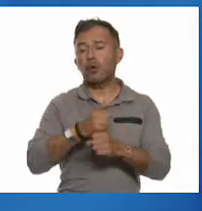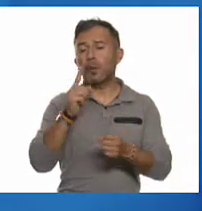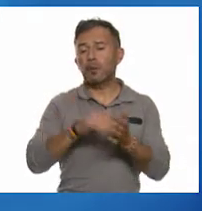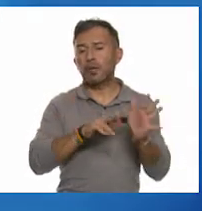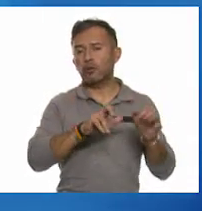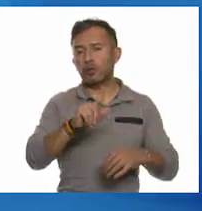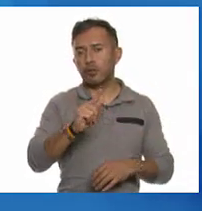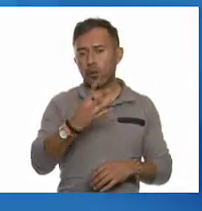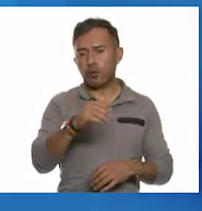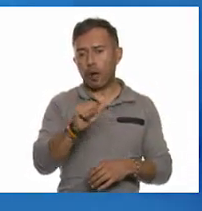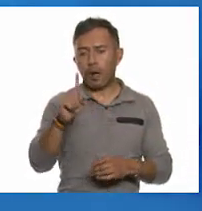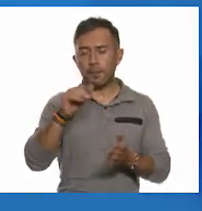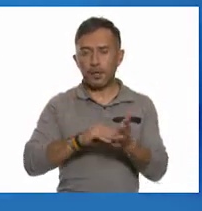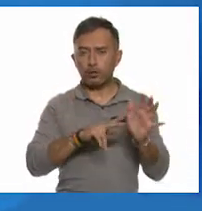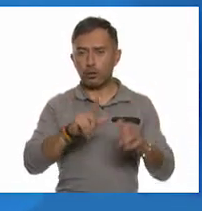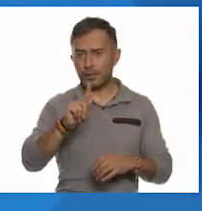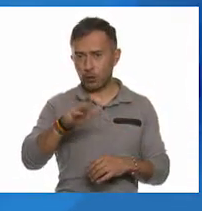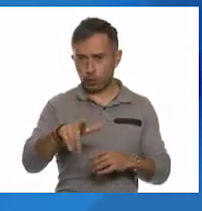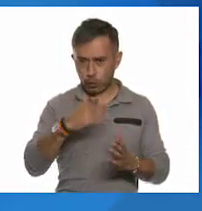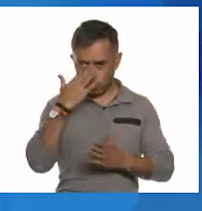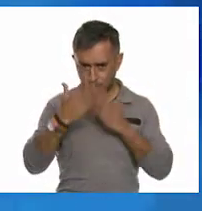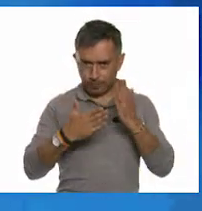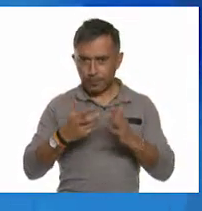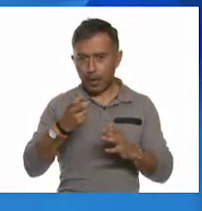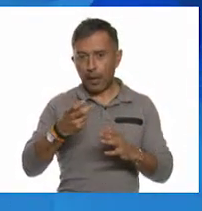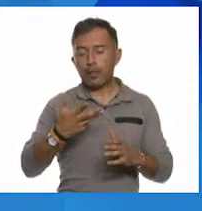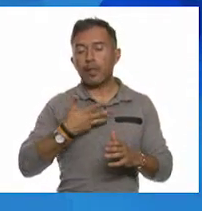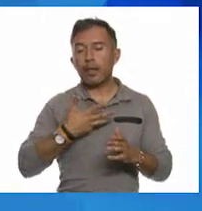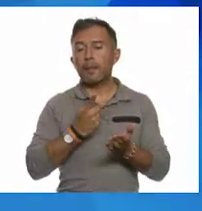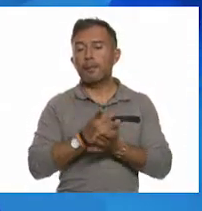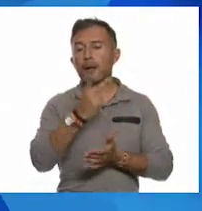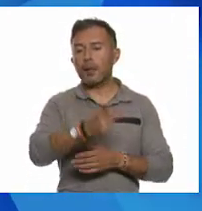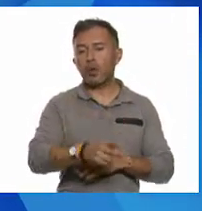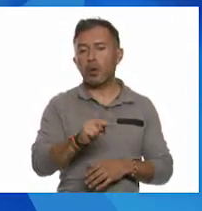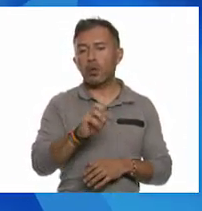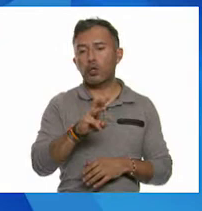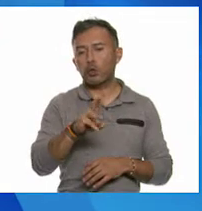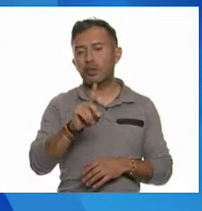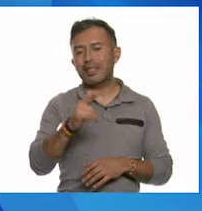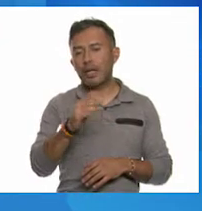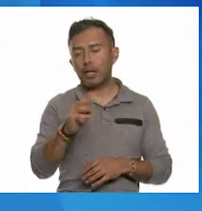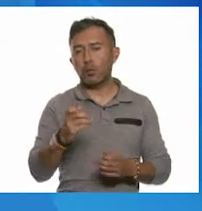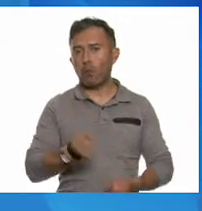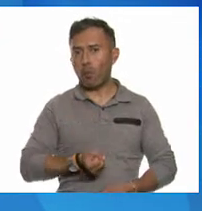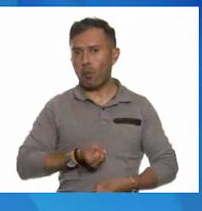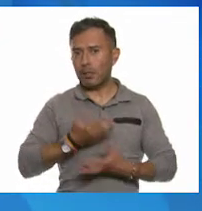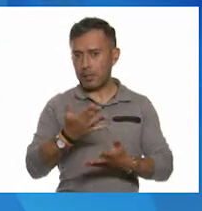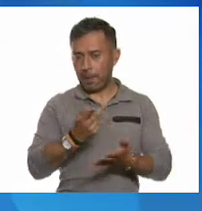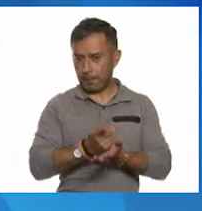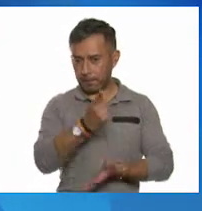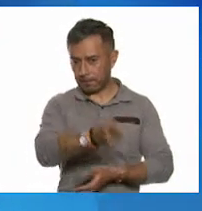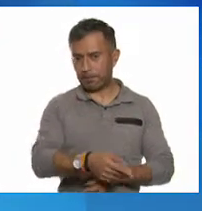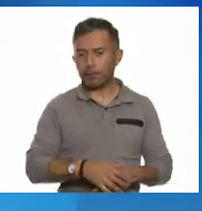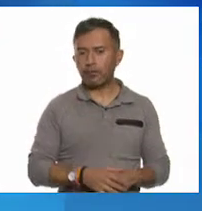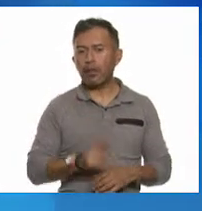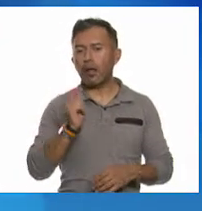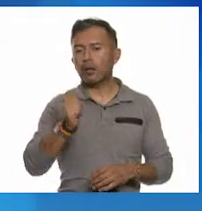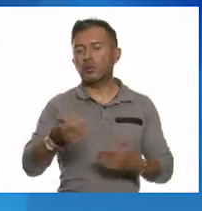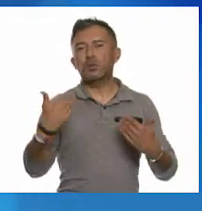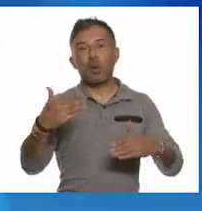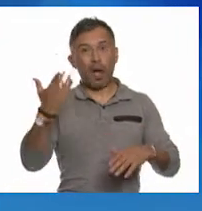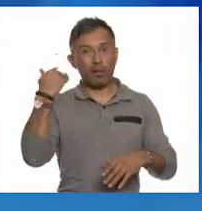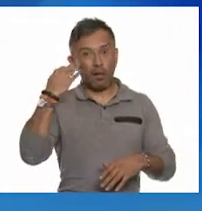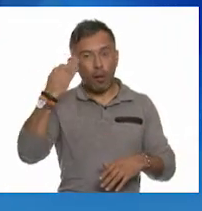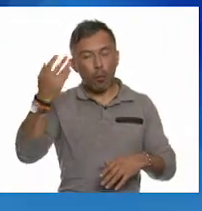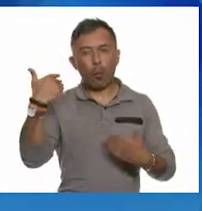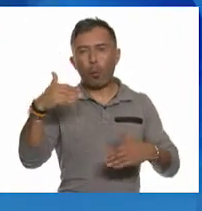y 1878 y en el cual recibió el premio Newdigate de poesía, que gozaba de un gran